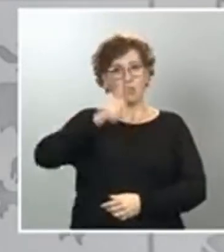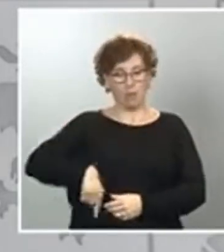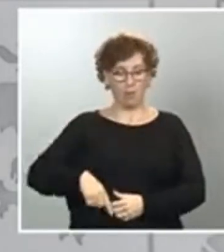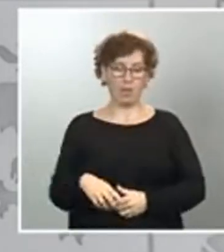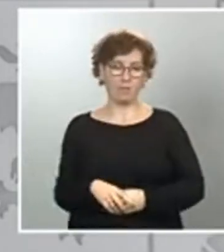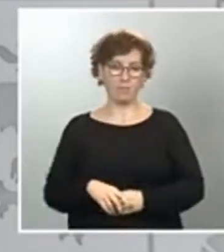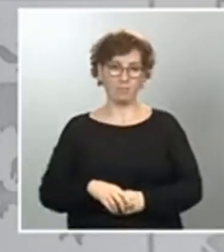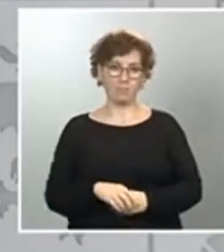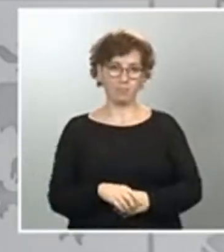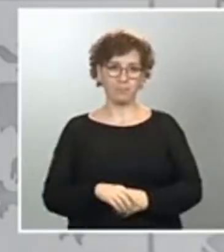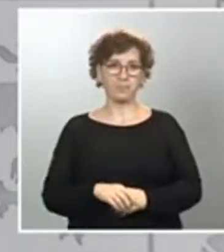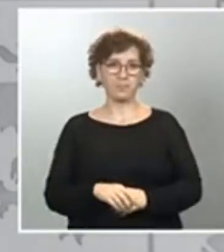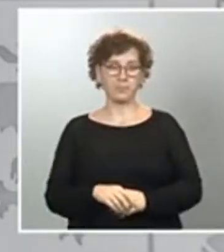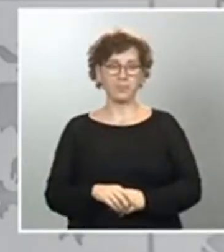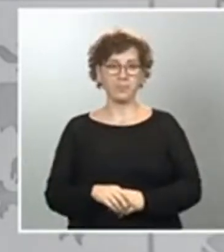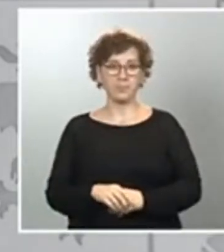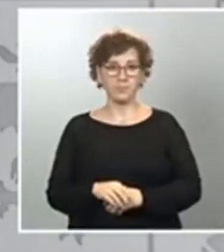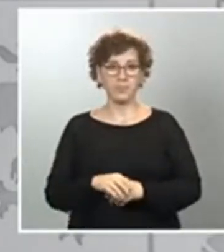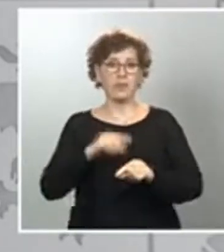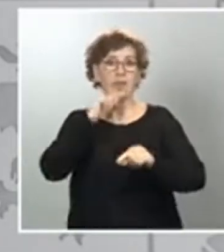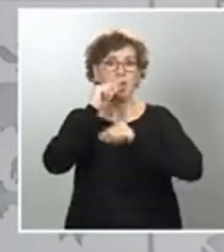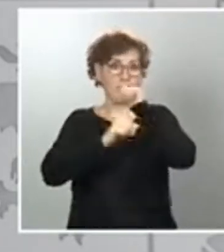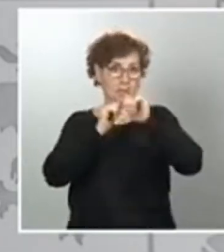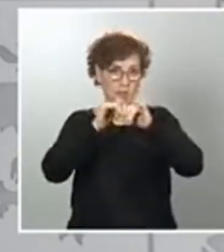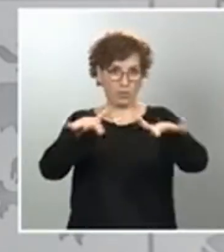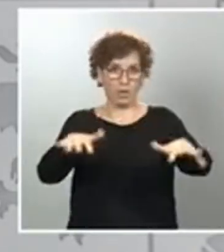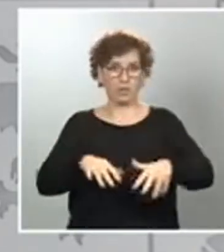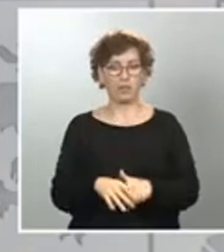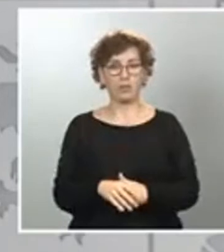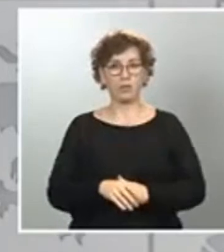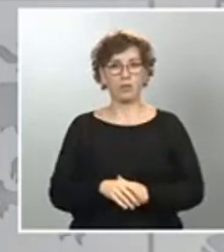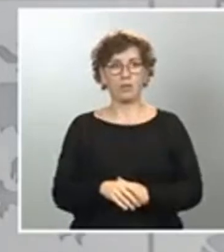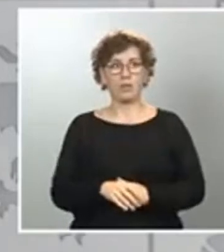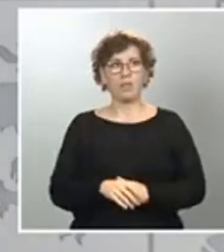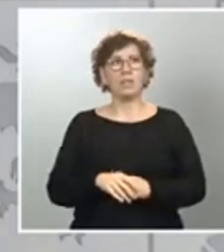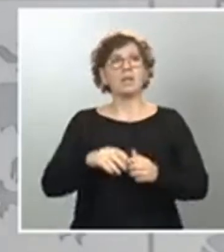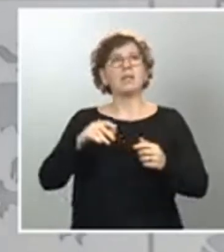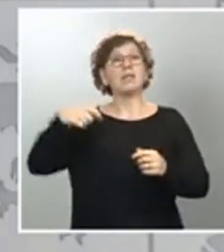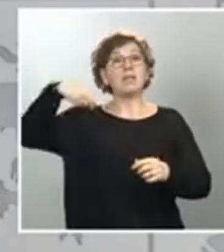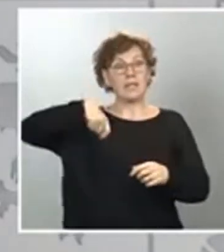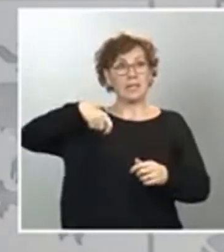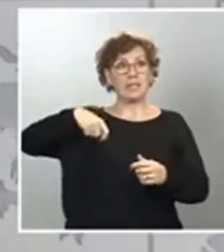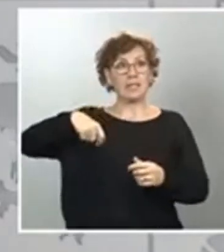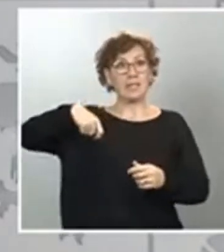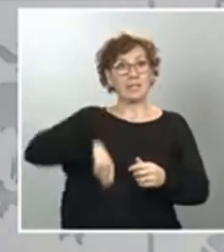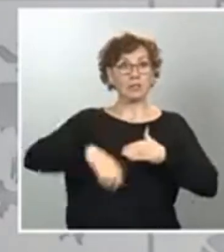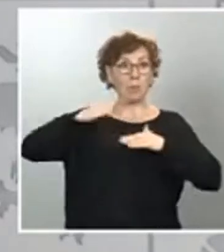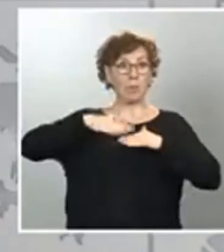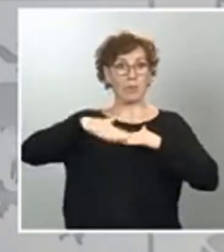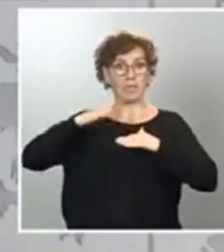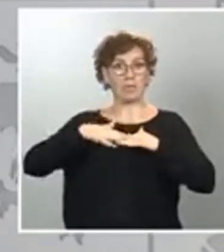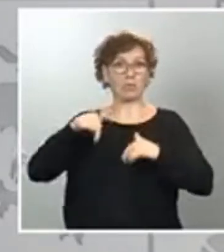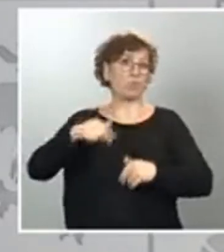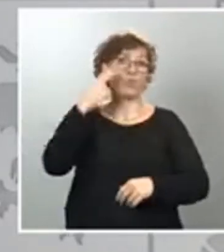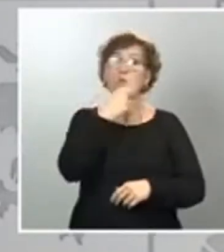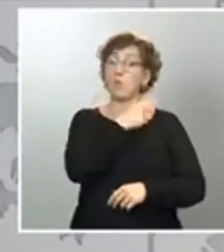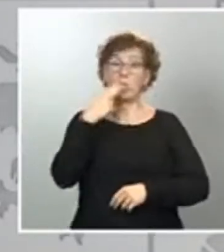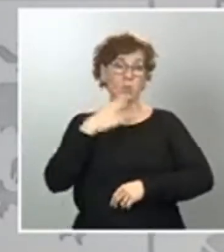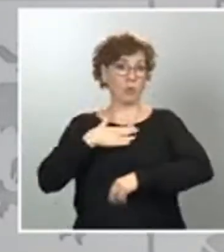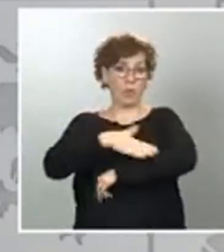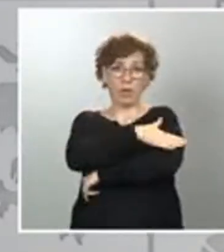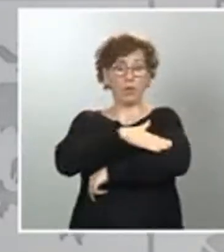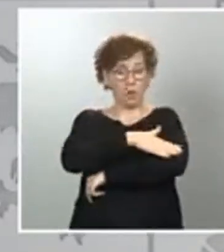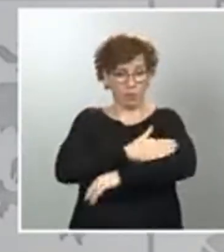la contaminación y el contagio del virus. Y en relación con el ingreso mínimo vital, es uno de los compromisos del Gobierno de España. Lo vamos a poner en